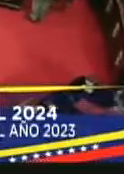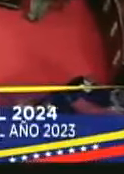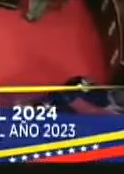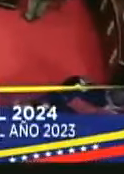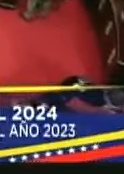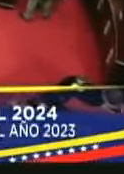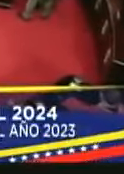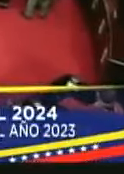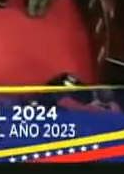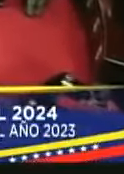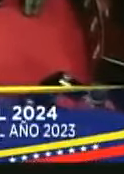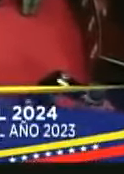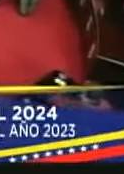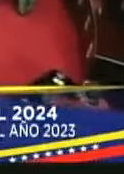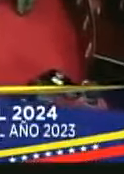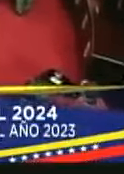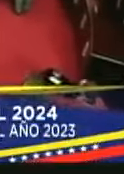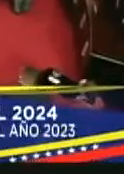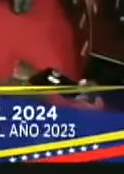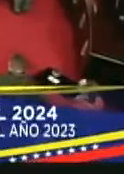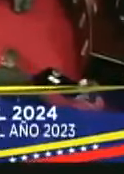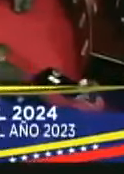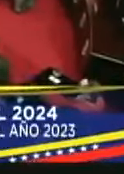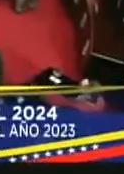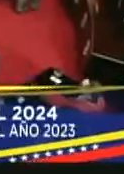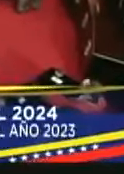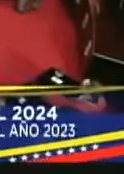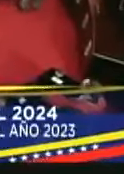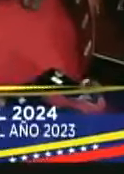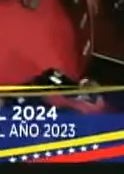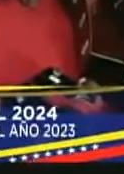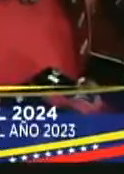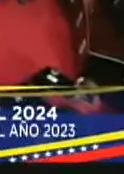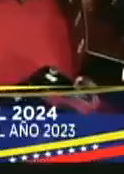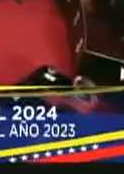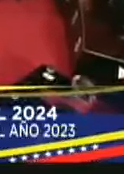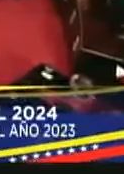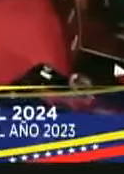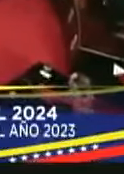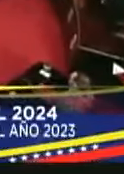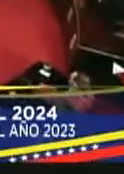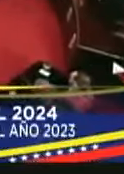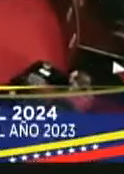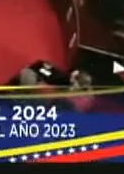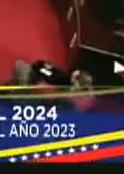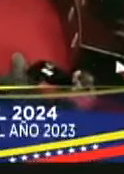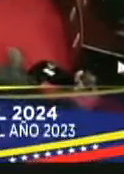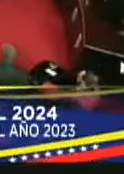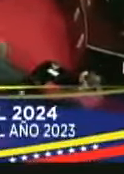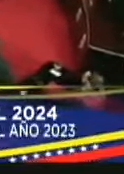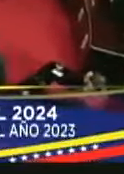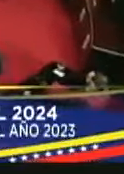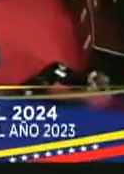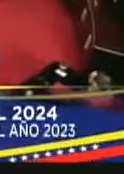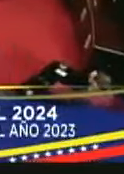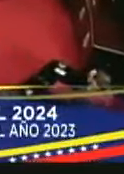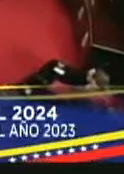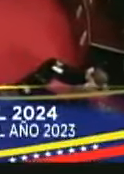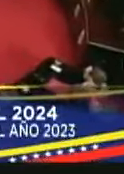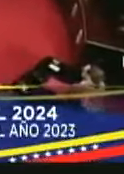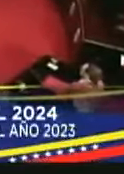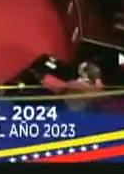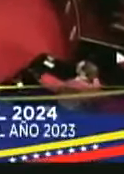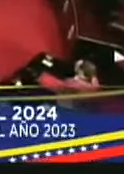la Constitución de la República Bolivariana de Venezuela. Propuso además el jefe de Estado que las audiencias de los privados de libertad pudieran